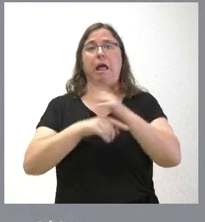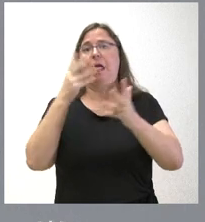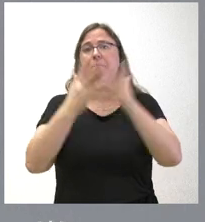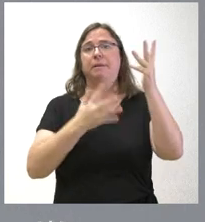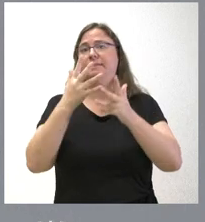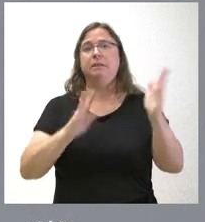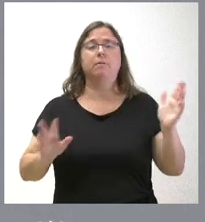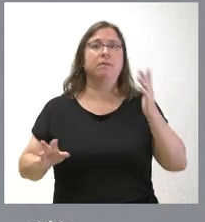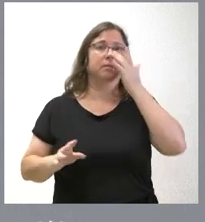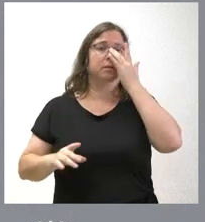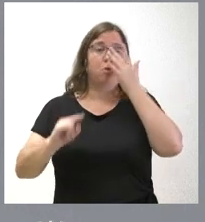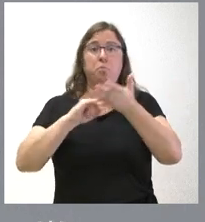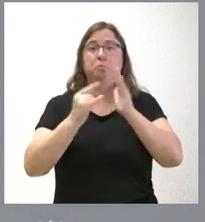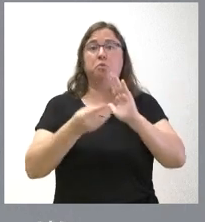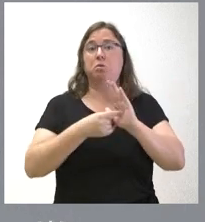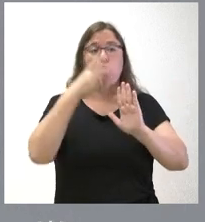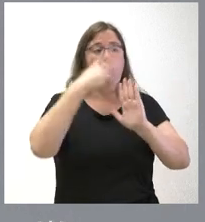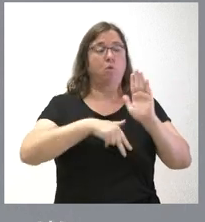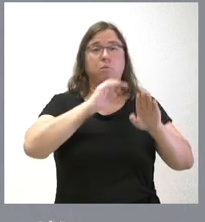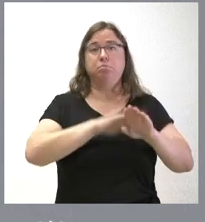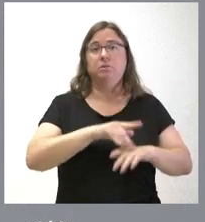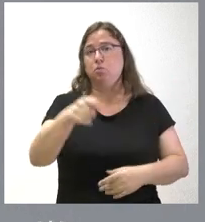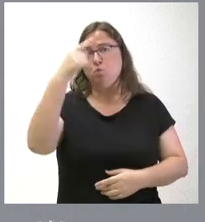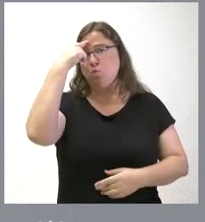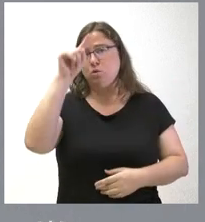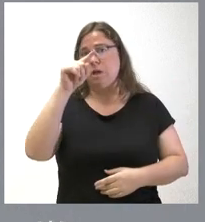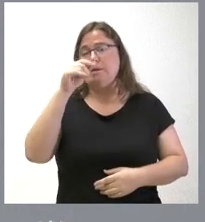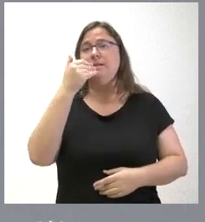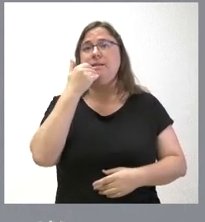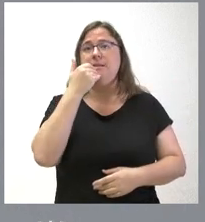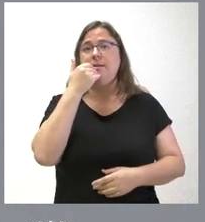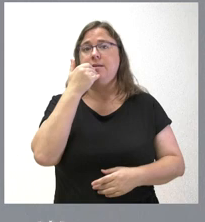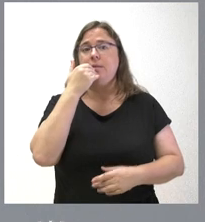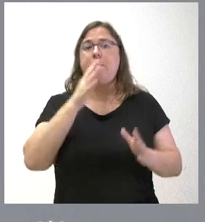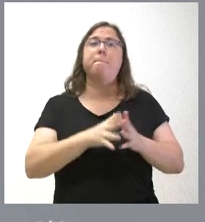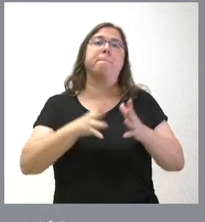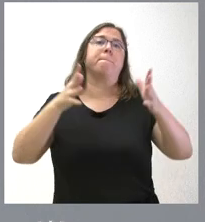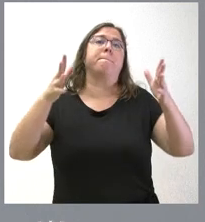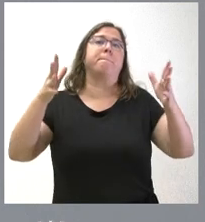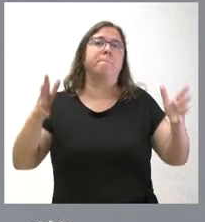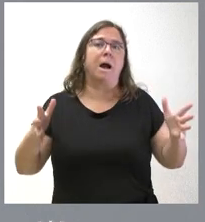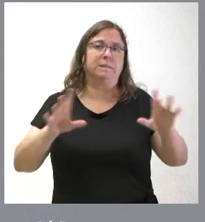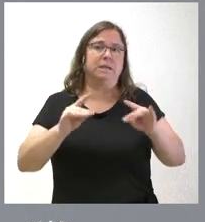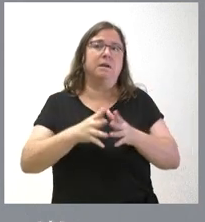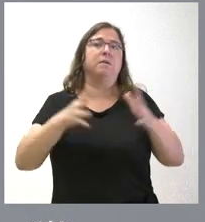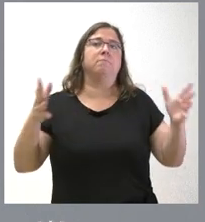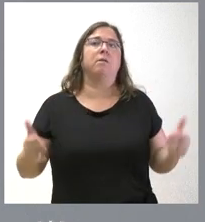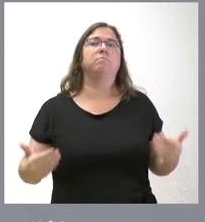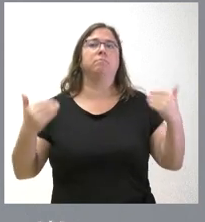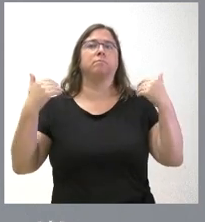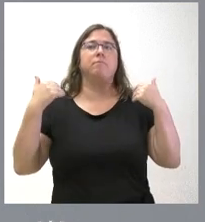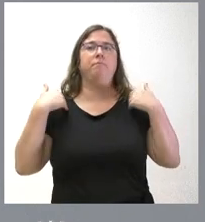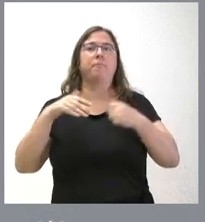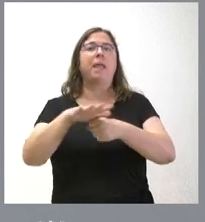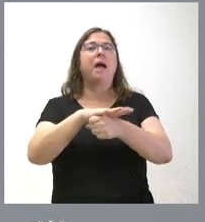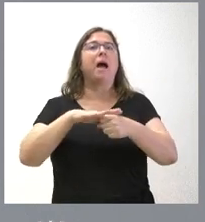de esos proyectos conforme a la Norma sabe usted que los de mayor dimensión esos corresponden la tramitación al ámbito